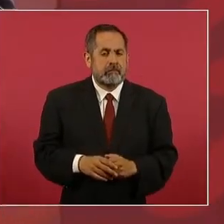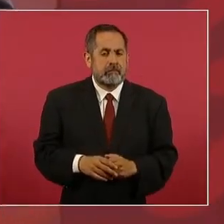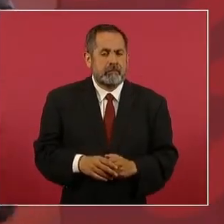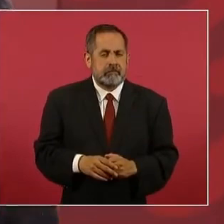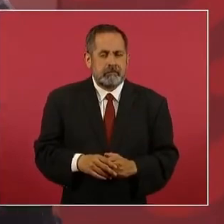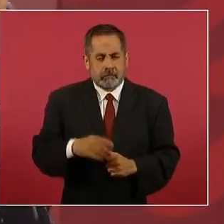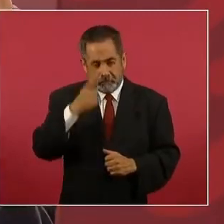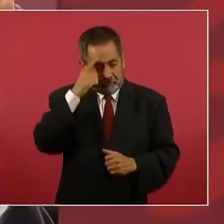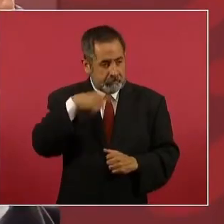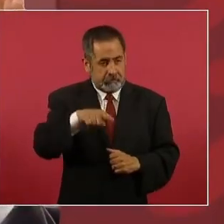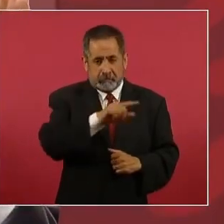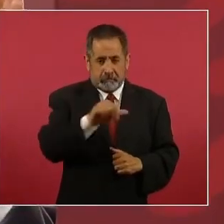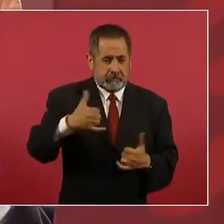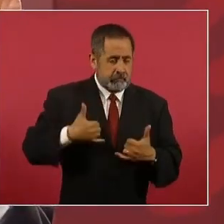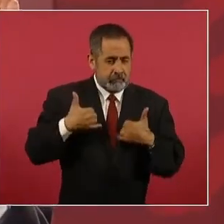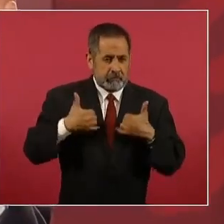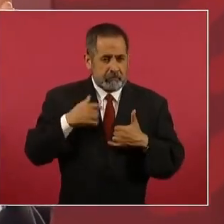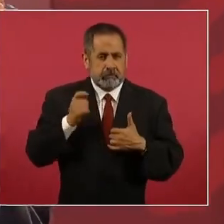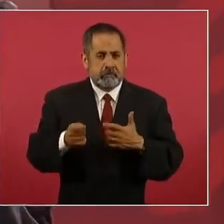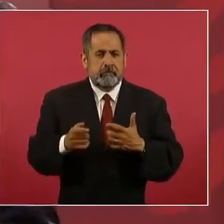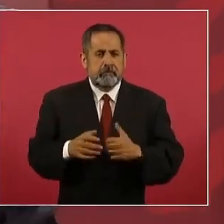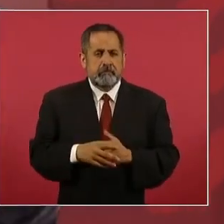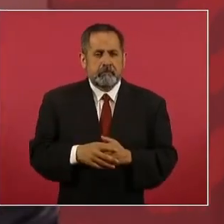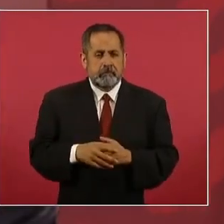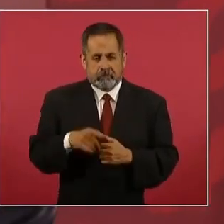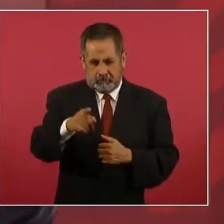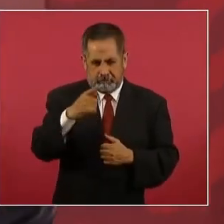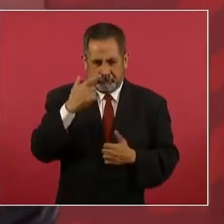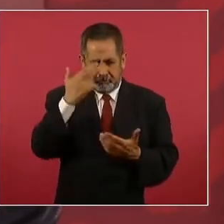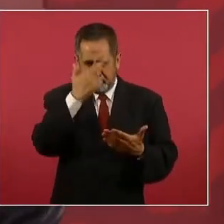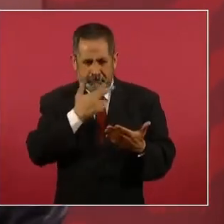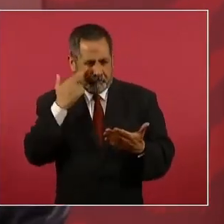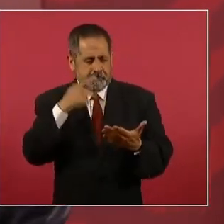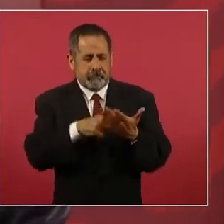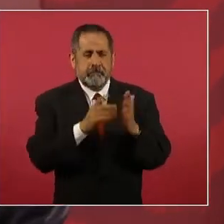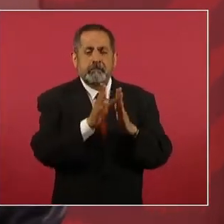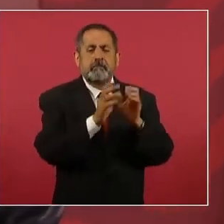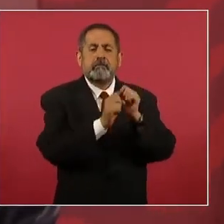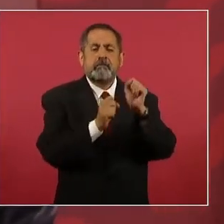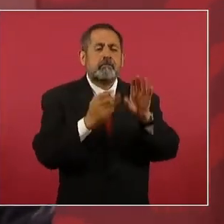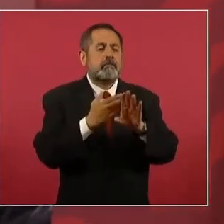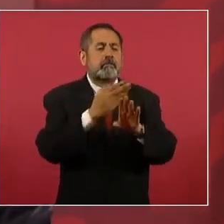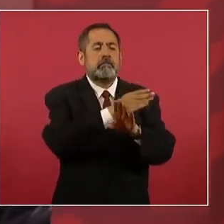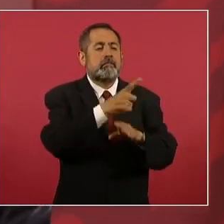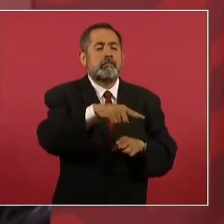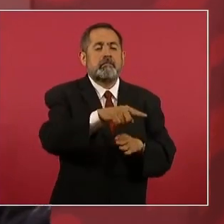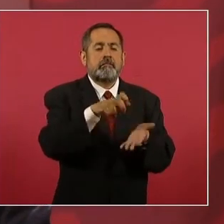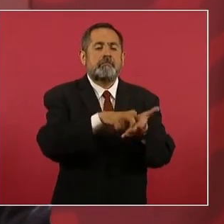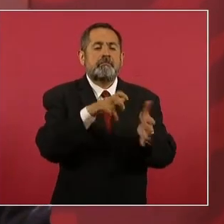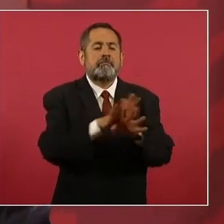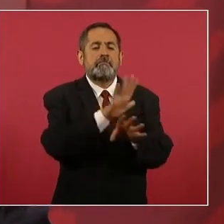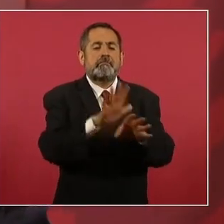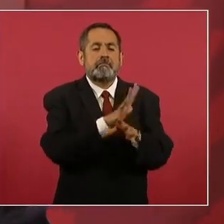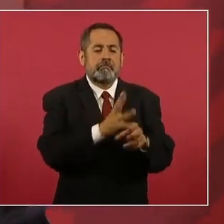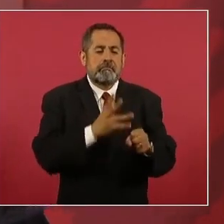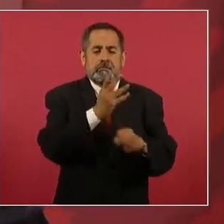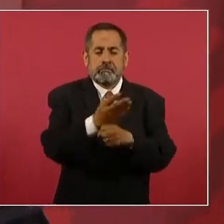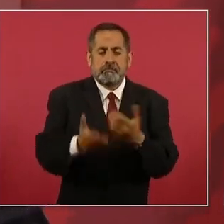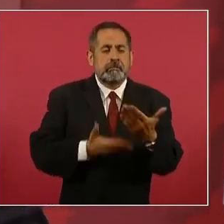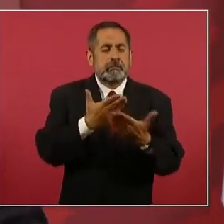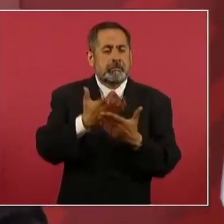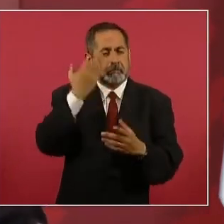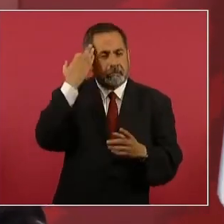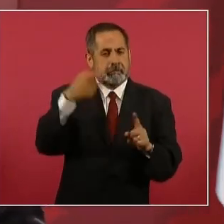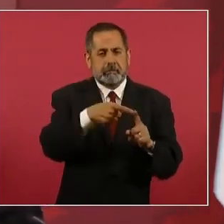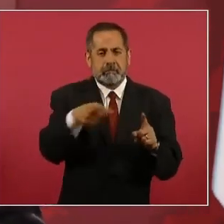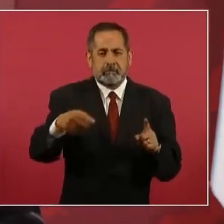sobre todo para los jóvenes. Revisen las reformas constitucionales que se hicieron en el periodo